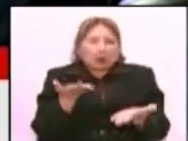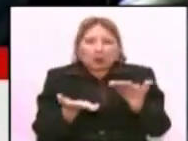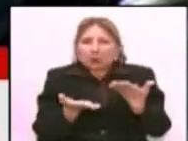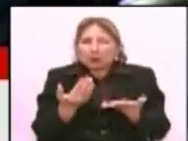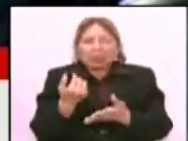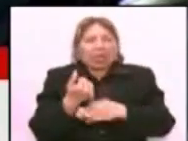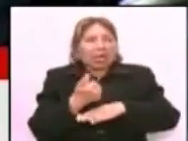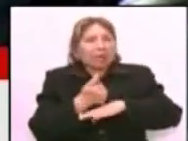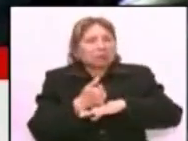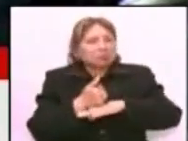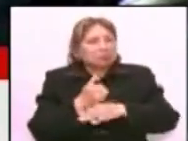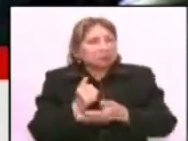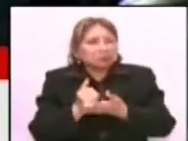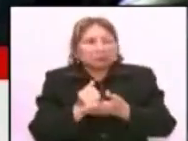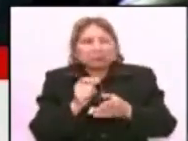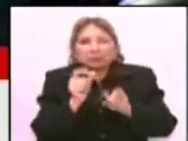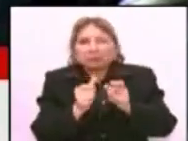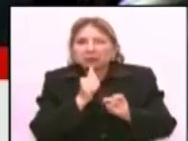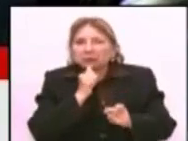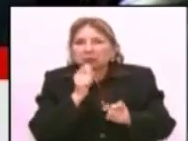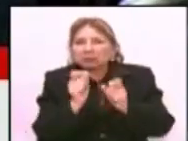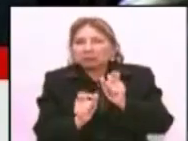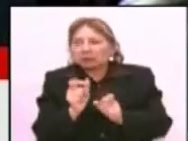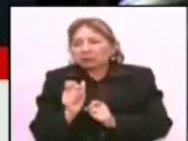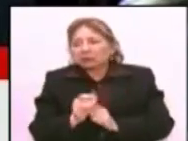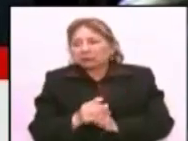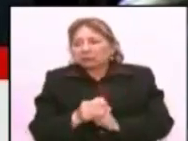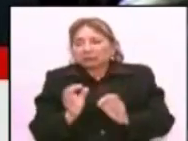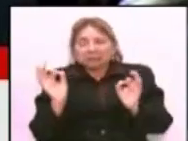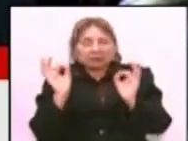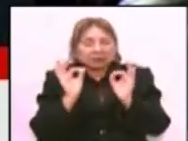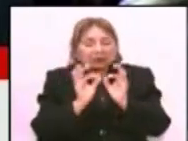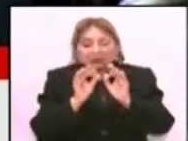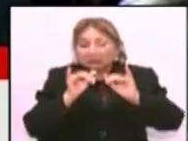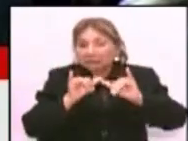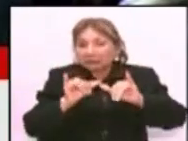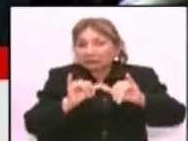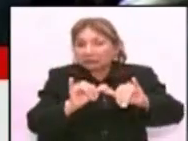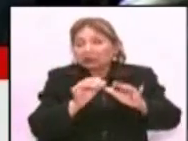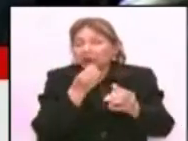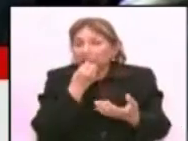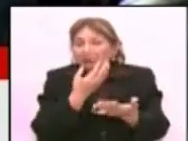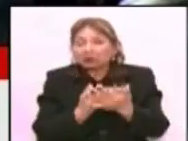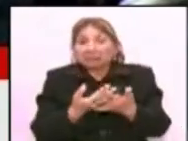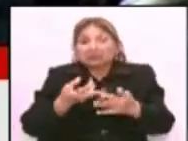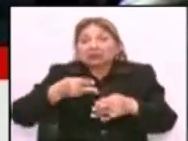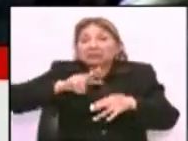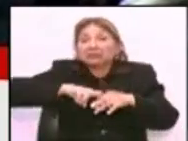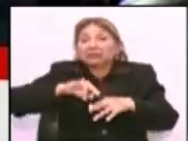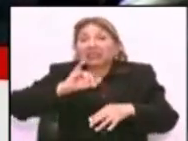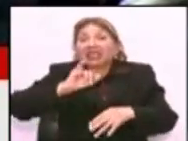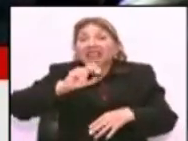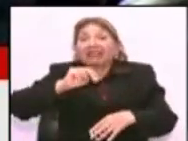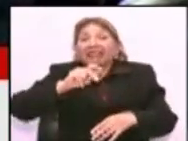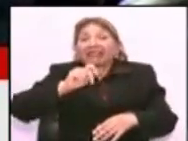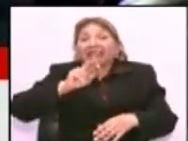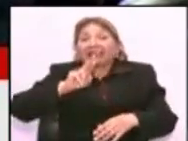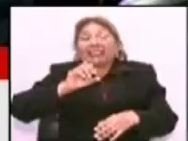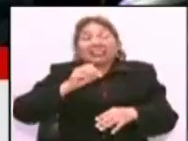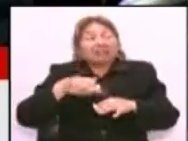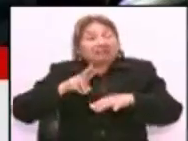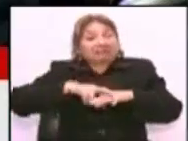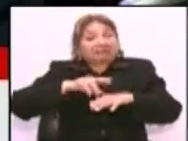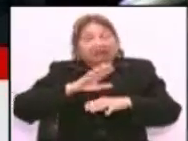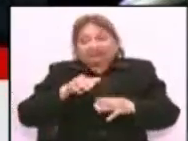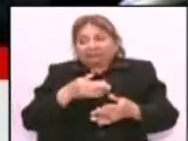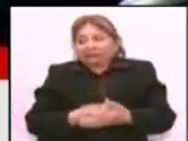asociación público-privada, de alguna forma, donde se alinea perfectamente las actividades y los intereses del público y del social y privado.